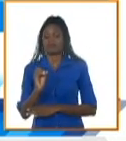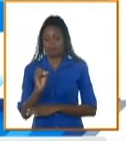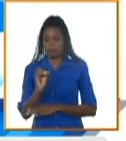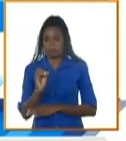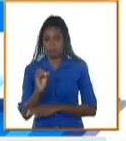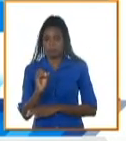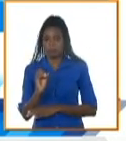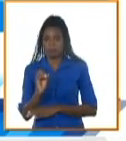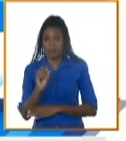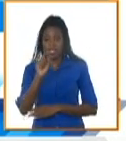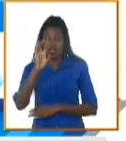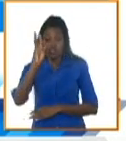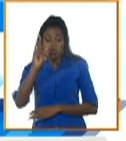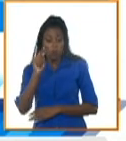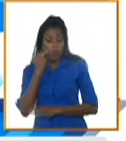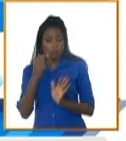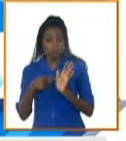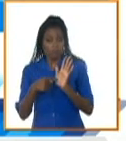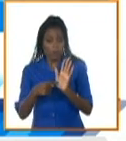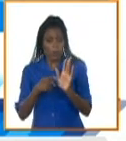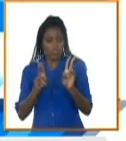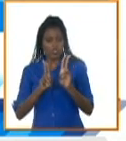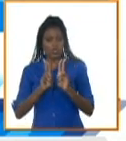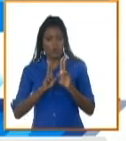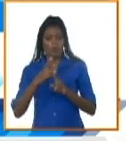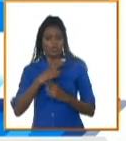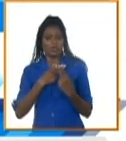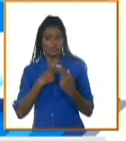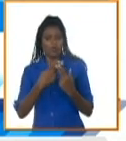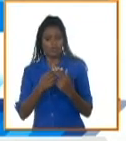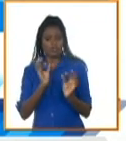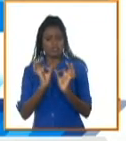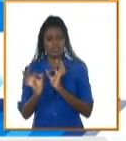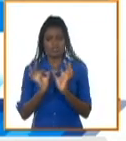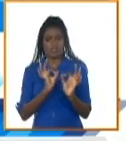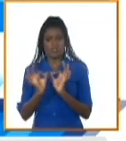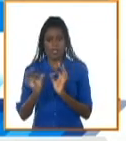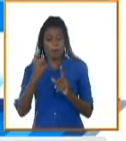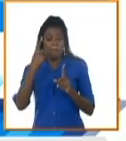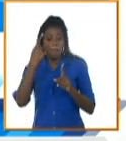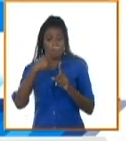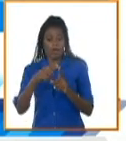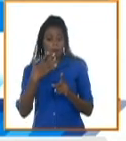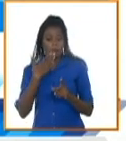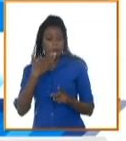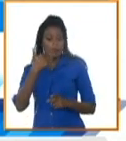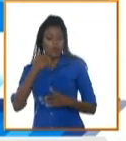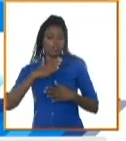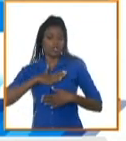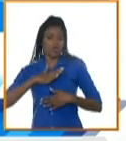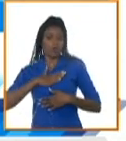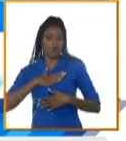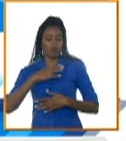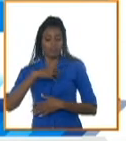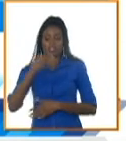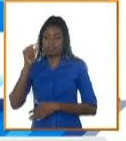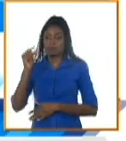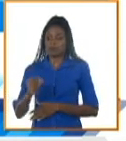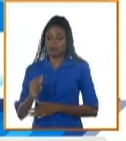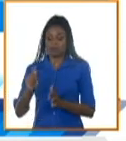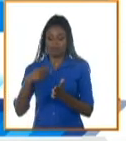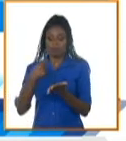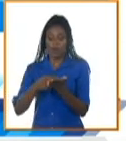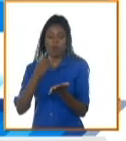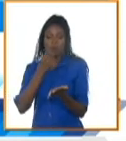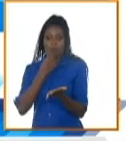que estos números ilustran confianza seguridad pero también es bienestar que siente el ciudadano cuando puede